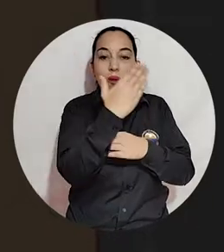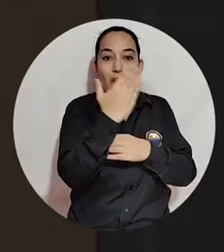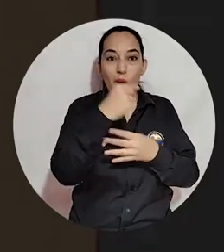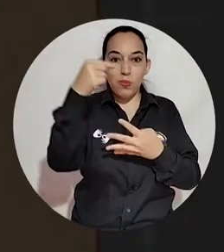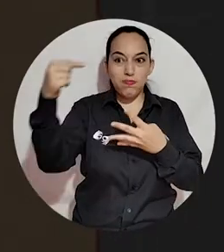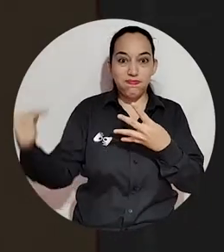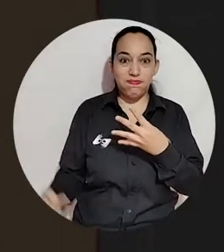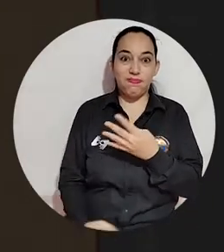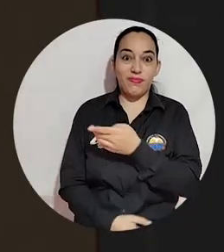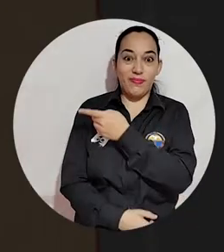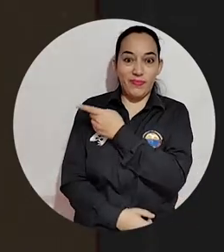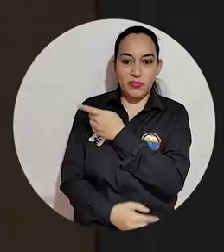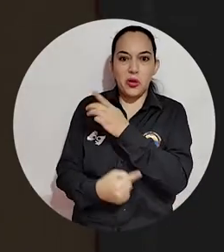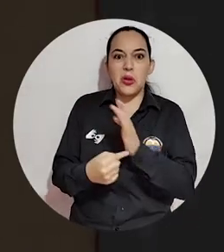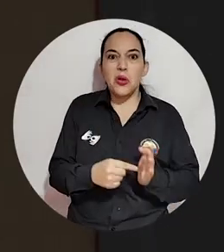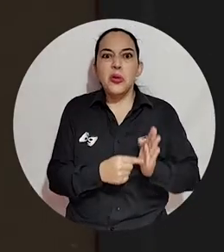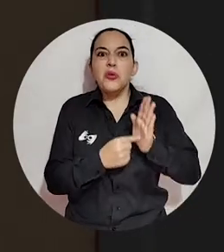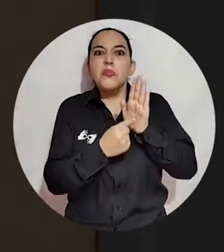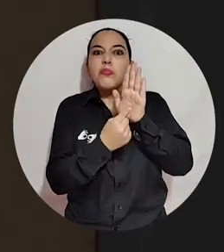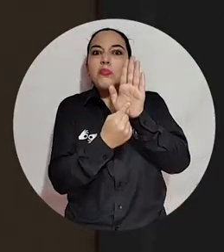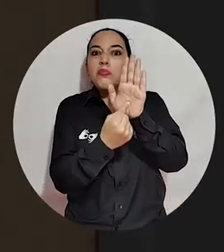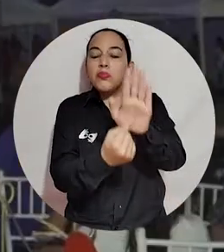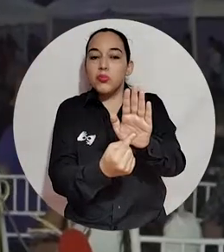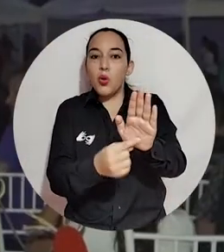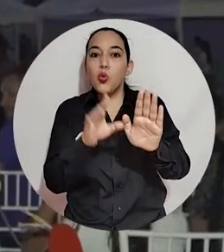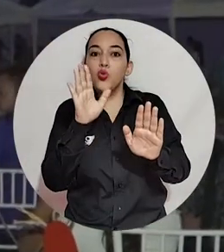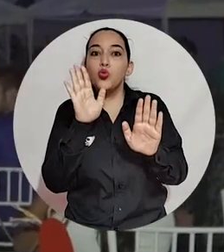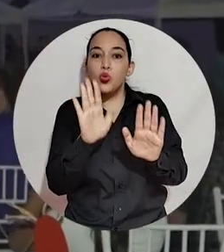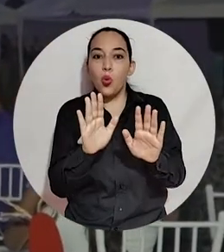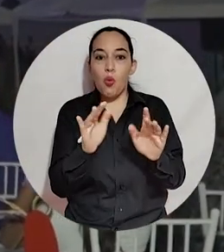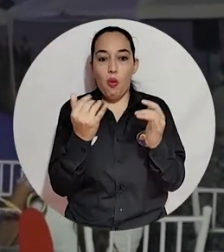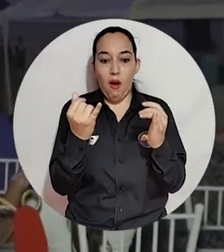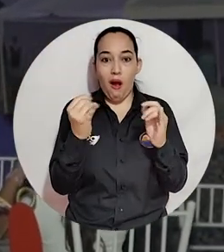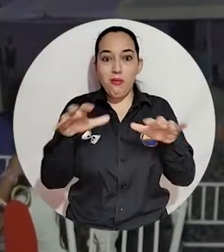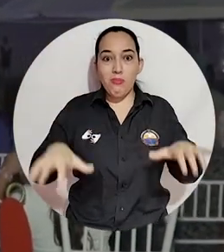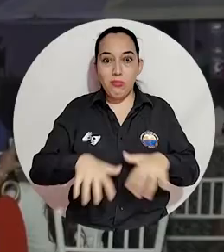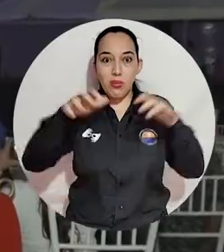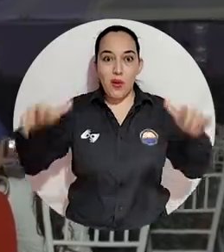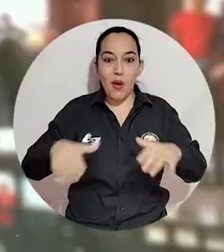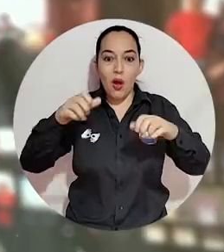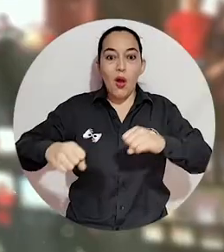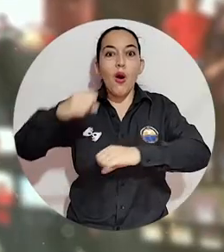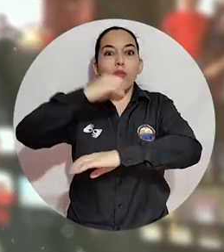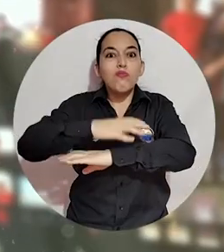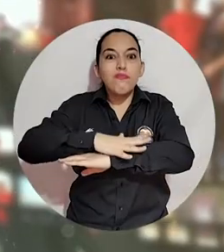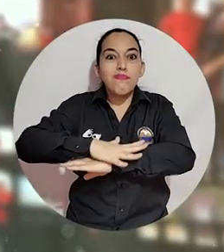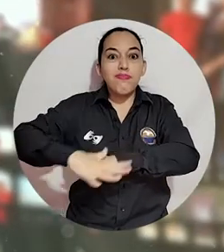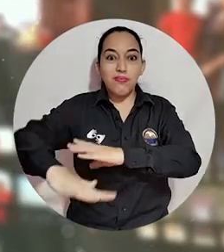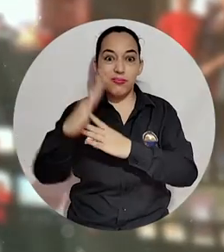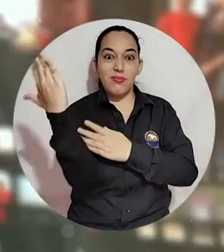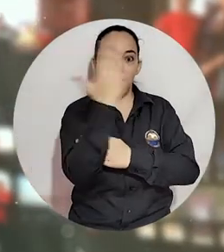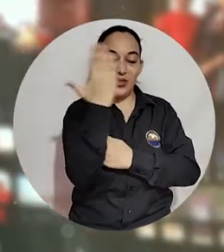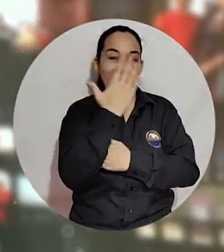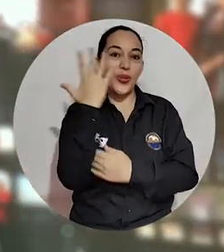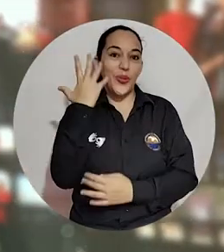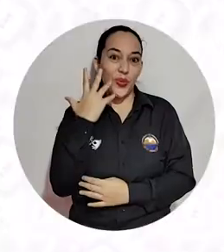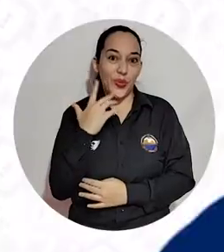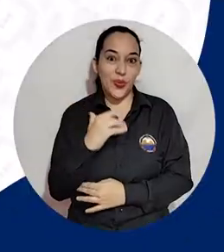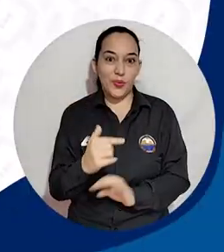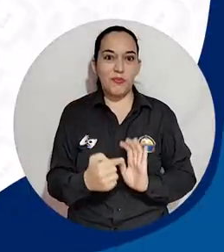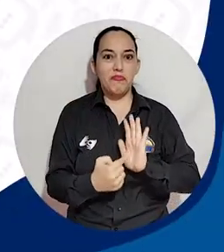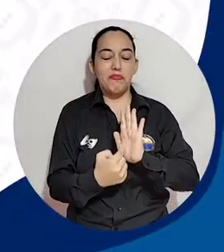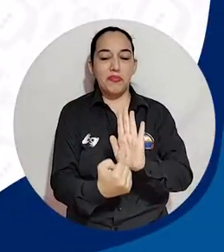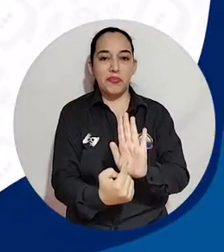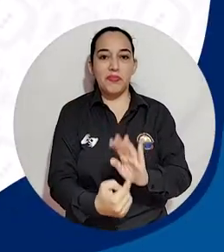Control Z, Calle Brava, Noche de Viernes y Pájaros de Verano fueron algunas de las producciones audiovisuales que deleitaron los días de Cine al Mar.